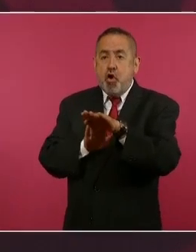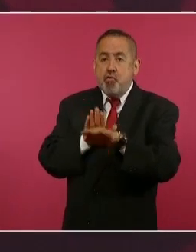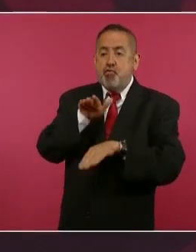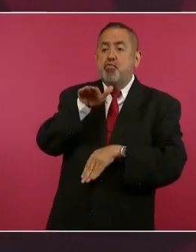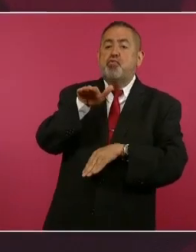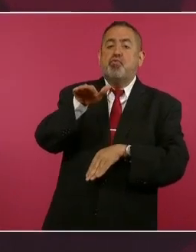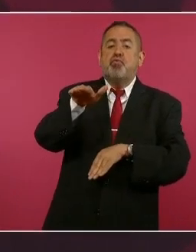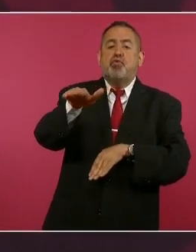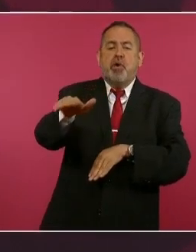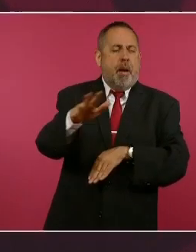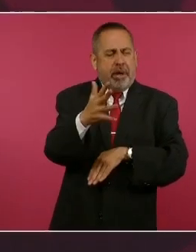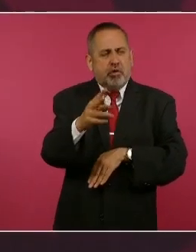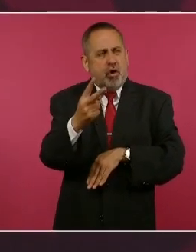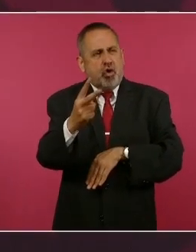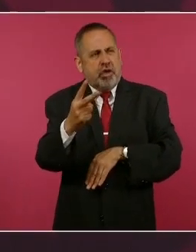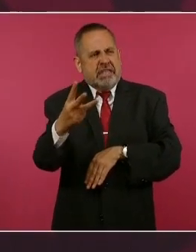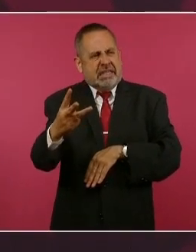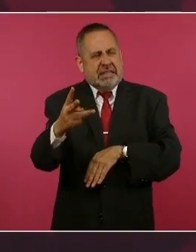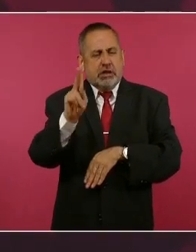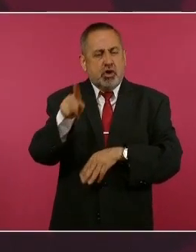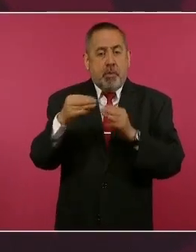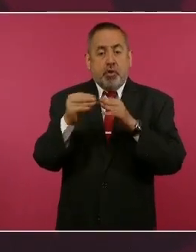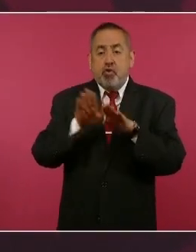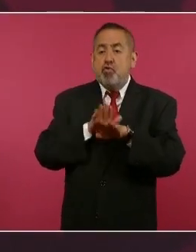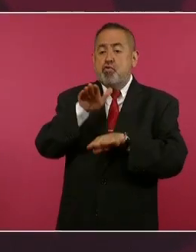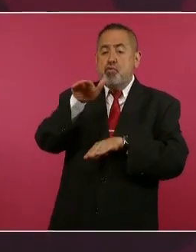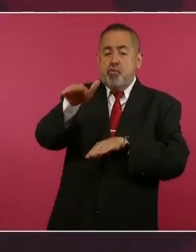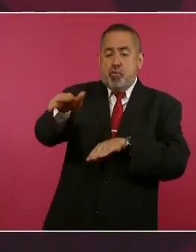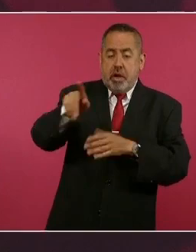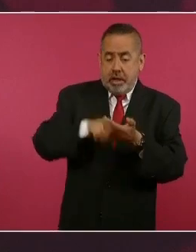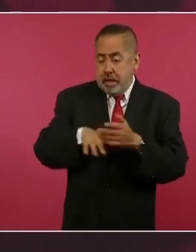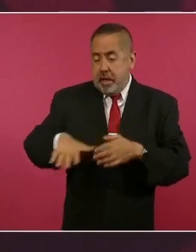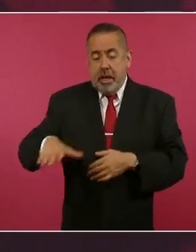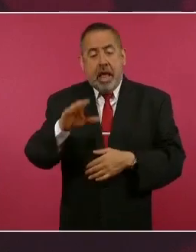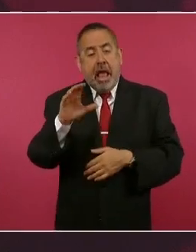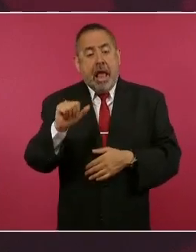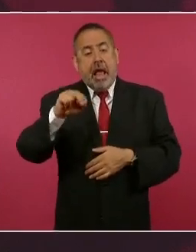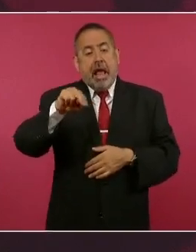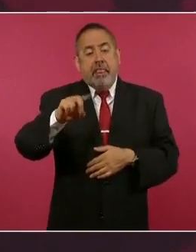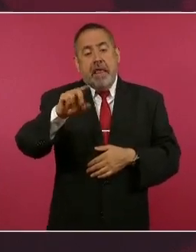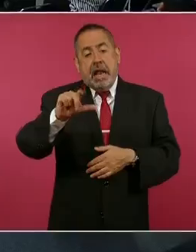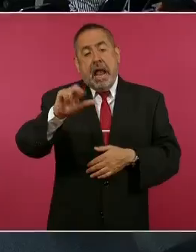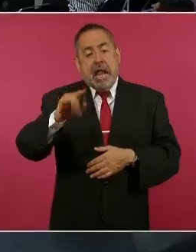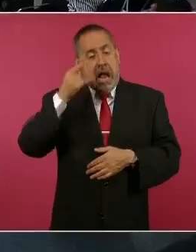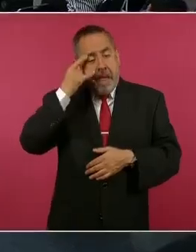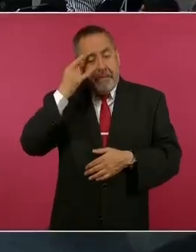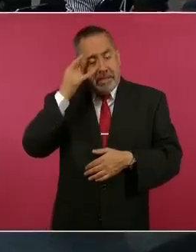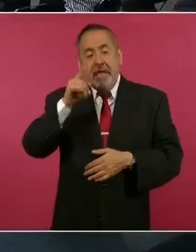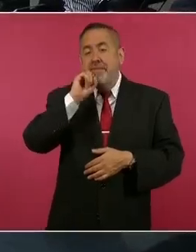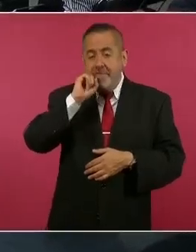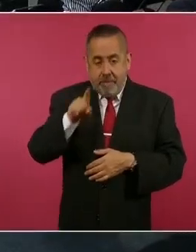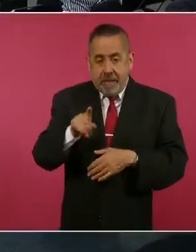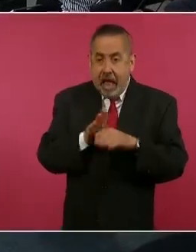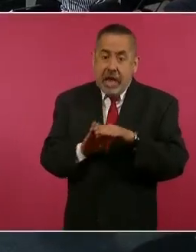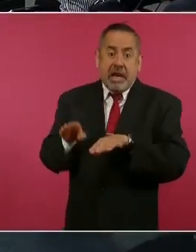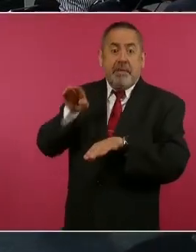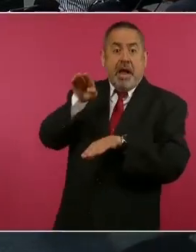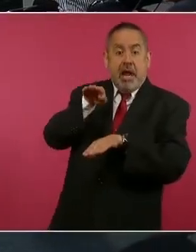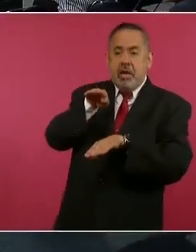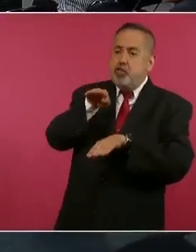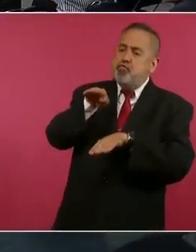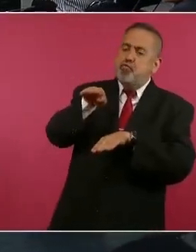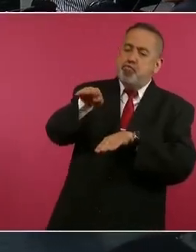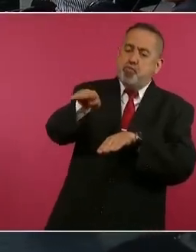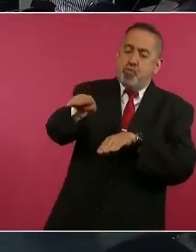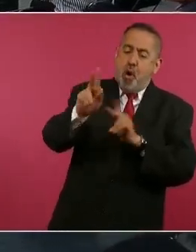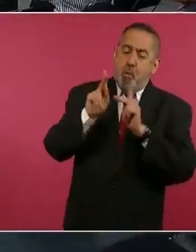de 2 o 3 kilómetros, en Candelaria, Campeche, también va por arriba, es un viaducto.